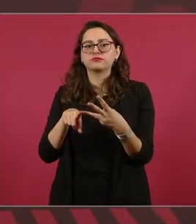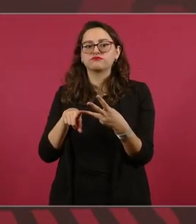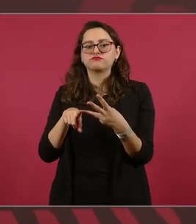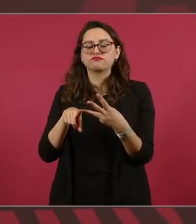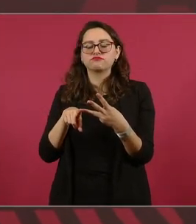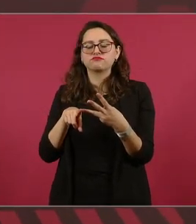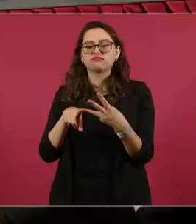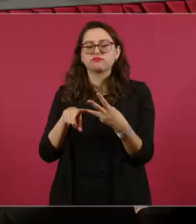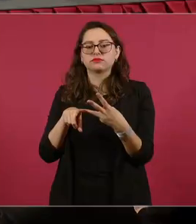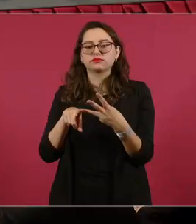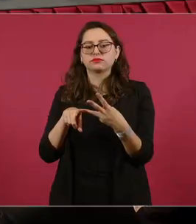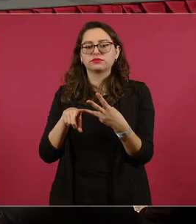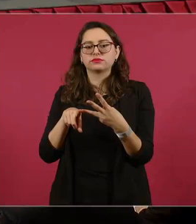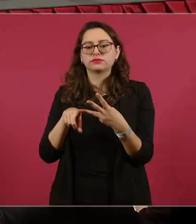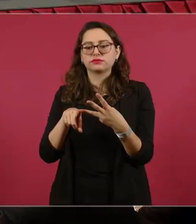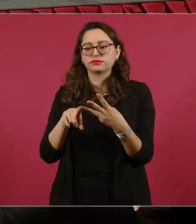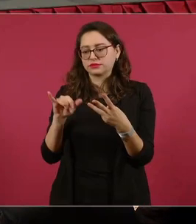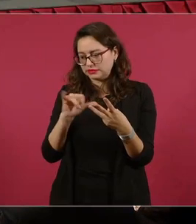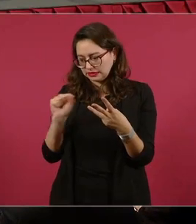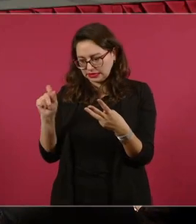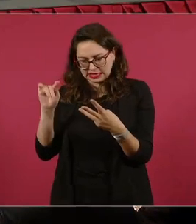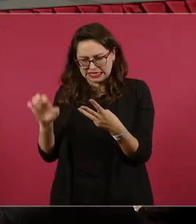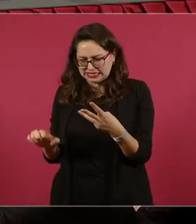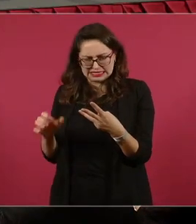los que estamos en el ISSSTE,